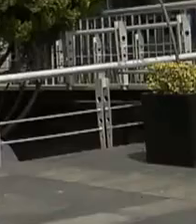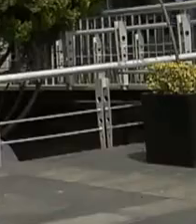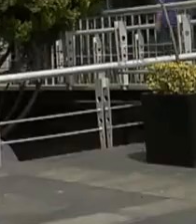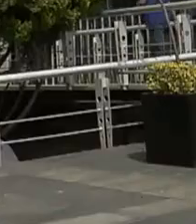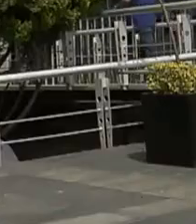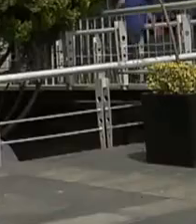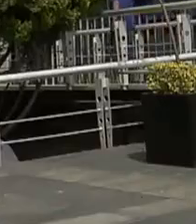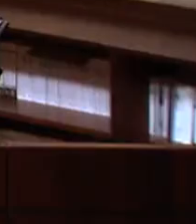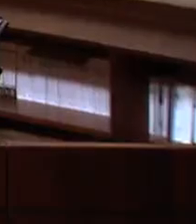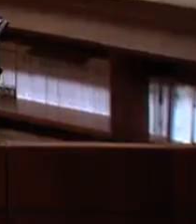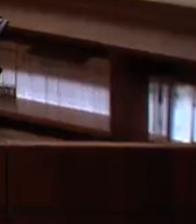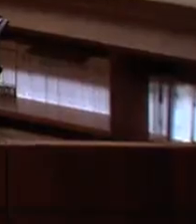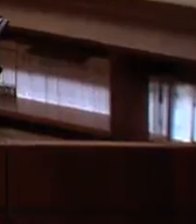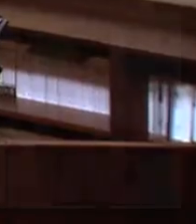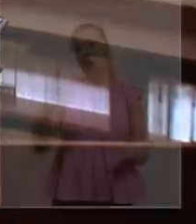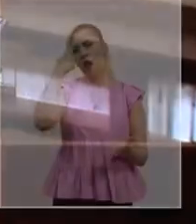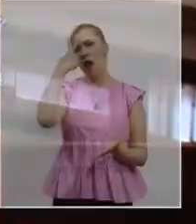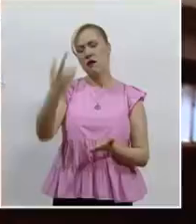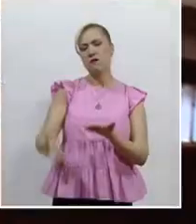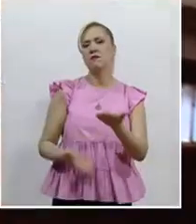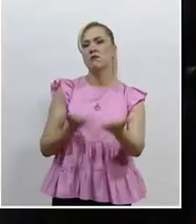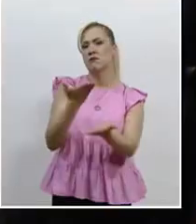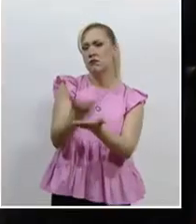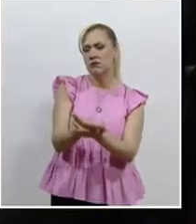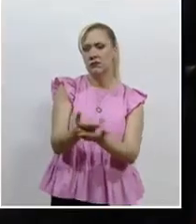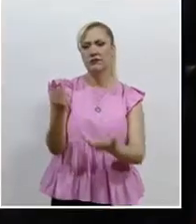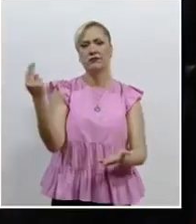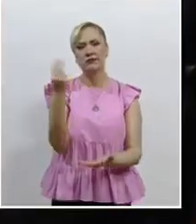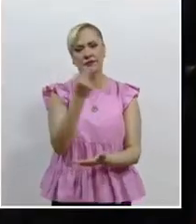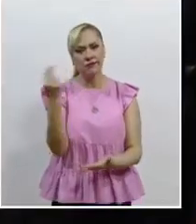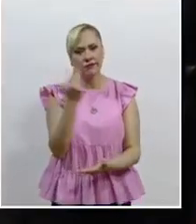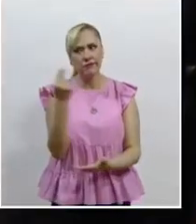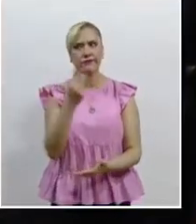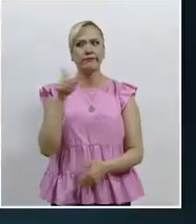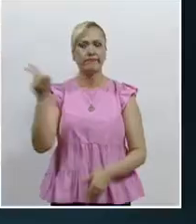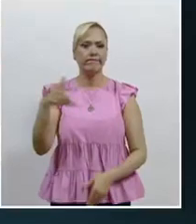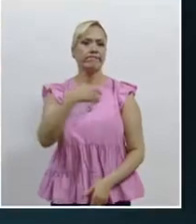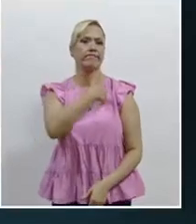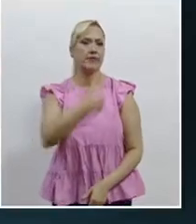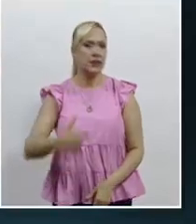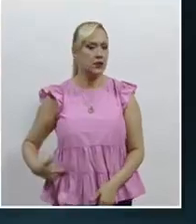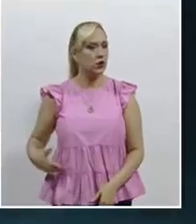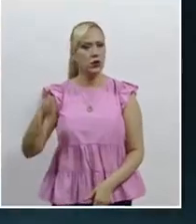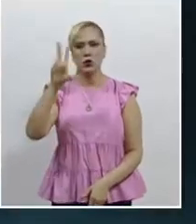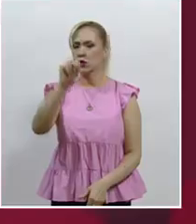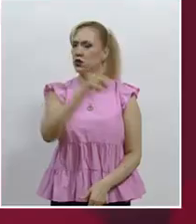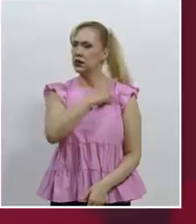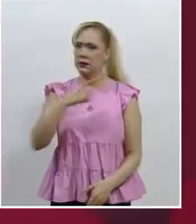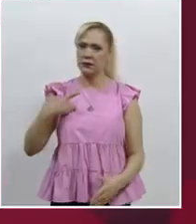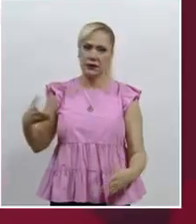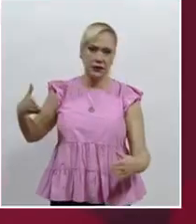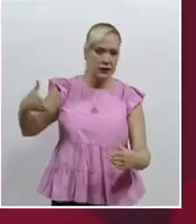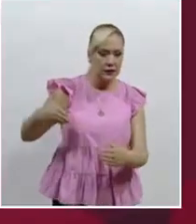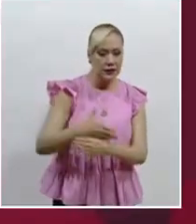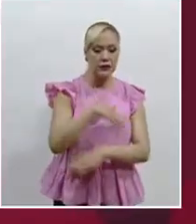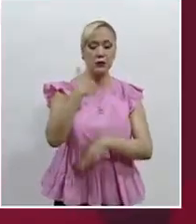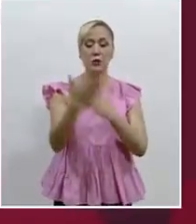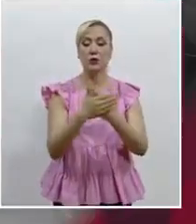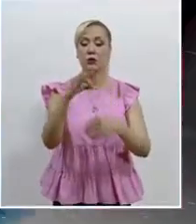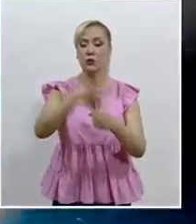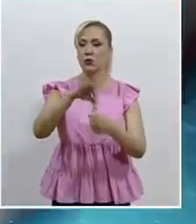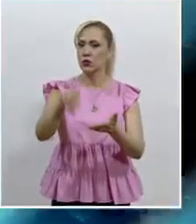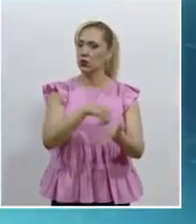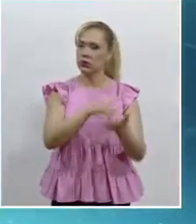Al regresar, proponen confirmar medidas cautelares para que el presidente no intervenga en procesos electorales.